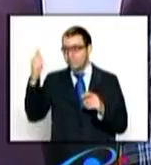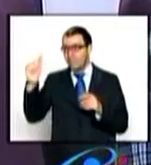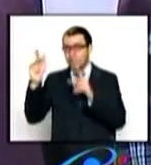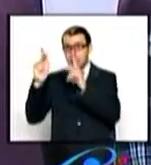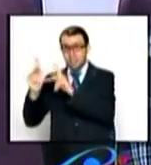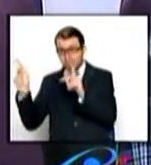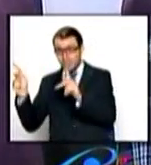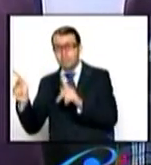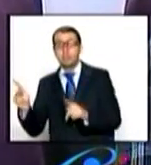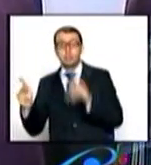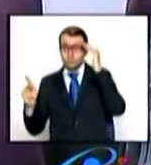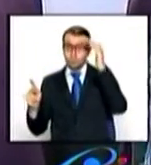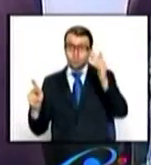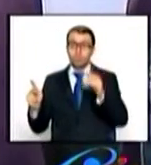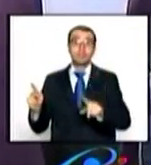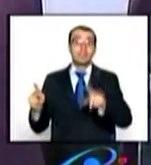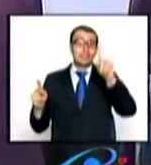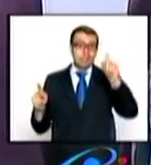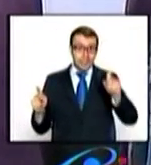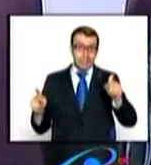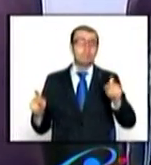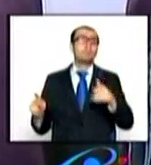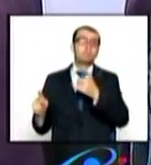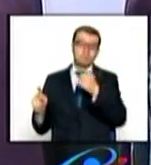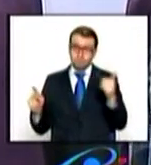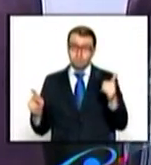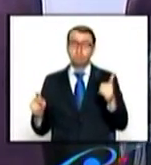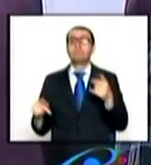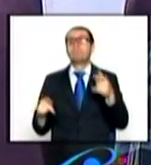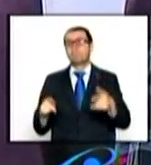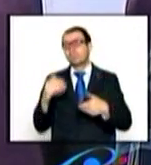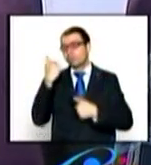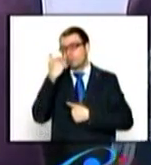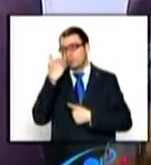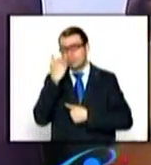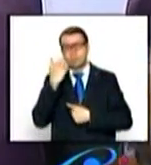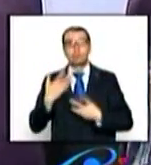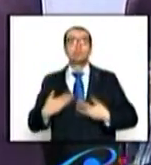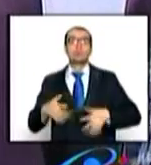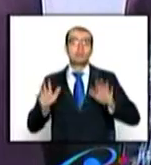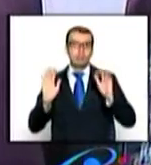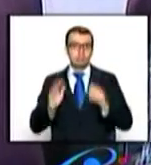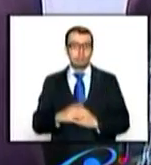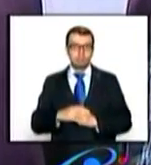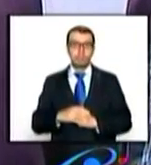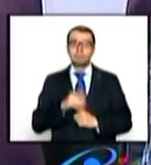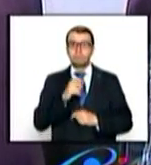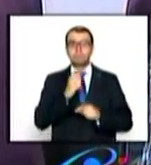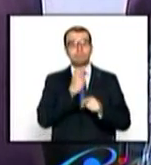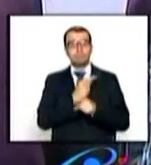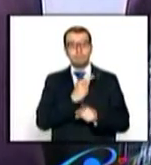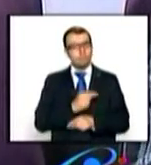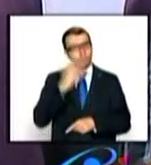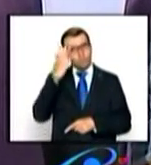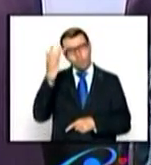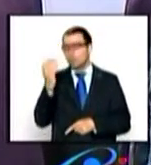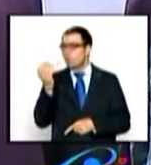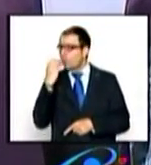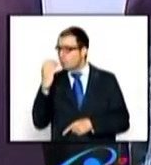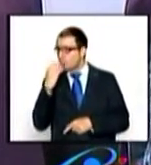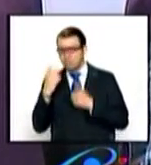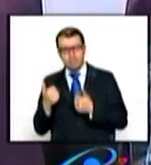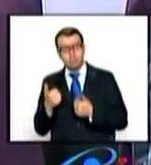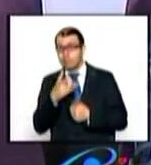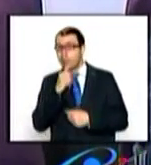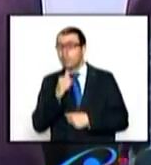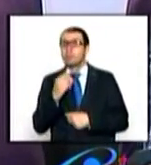de algún tipo de cáncer. ¿Y eso de dónde viene? De las deficiencias, de que no consumimos oligoelementos, de que las personas generalmente no se consumen ni una fruta al